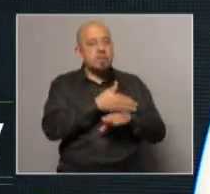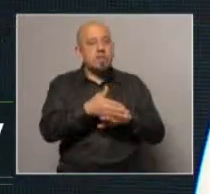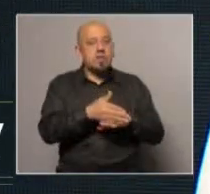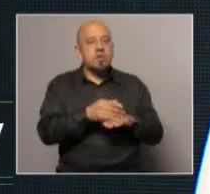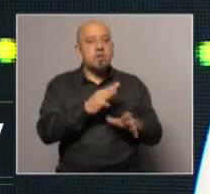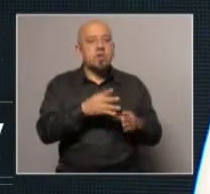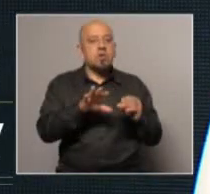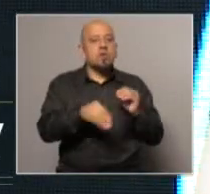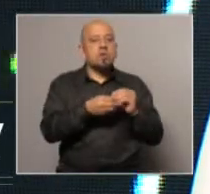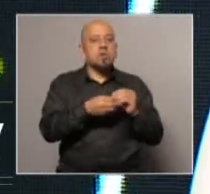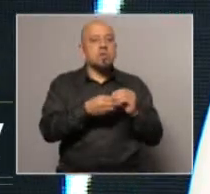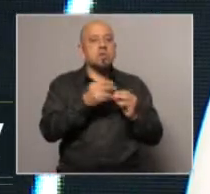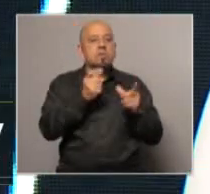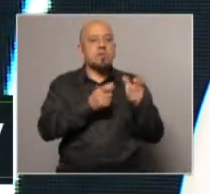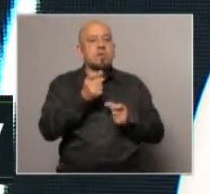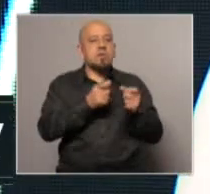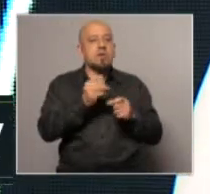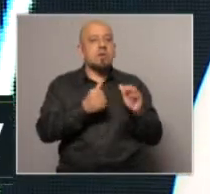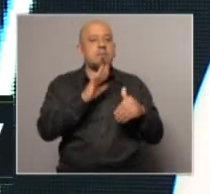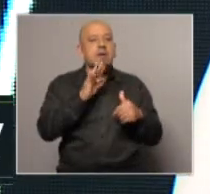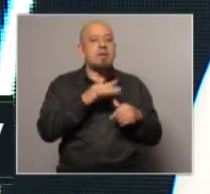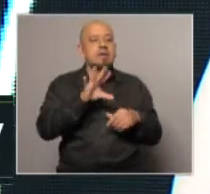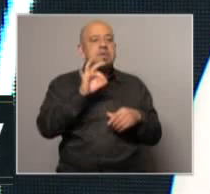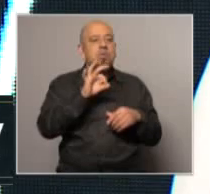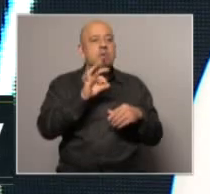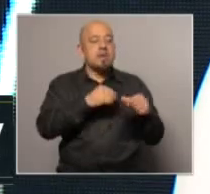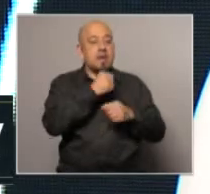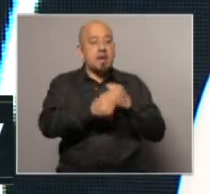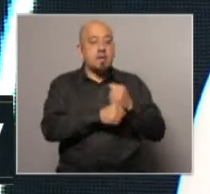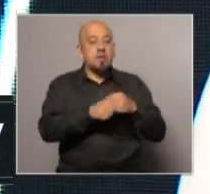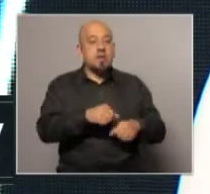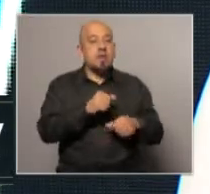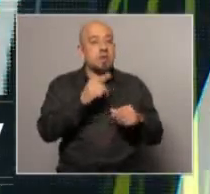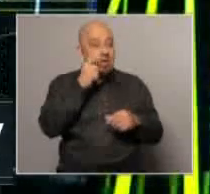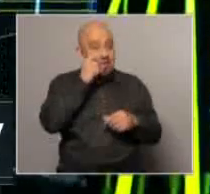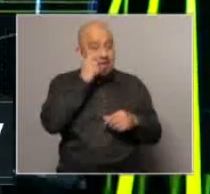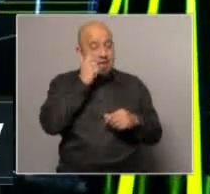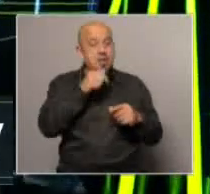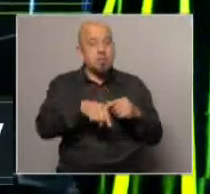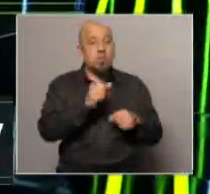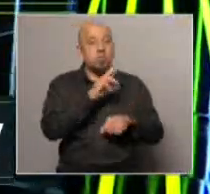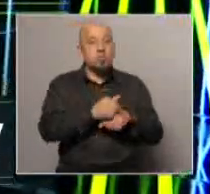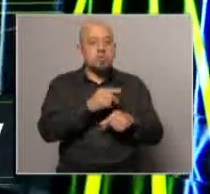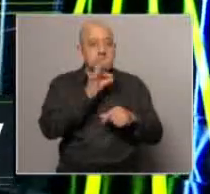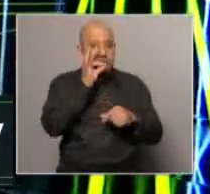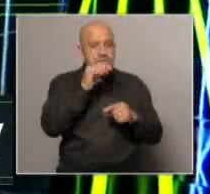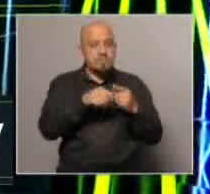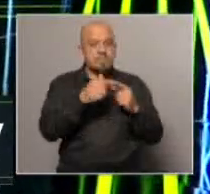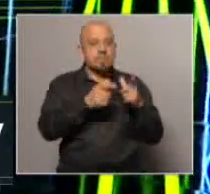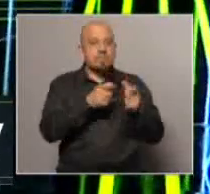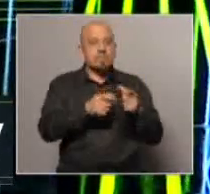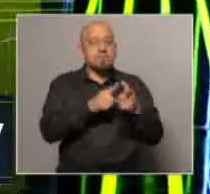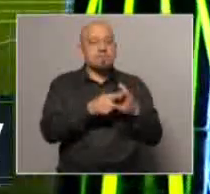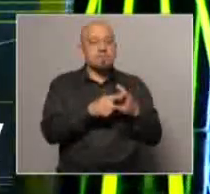se incorporan personas de más de 50 años. Uh-huh. Y hay un tramo muy importante que con la regulación del cannabis de esta población que